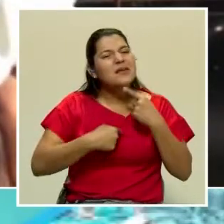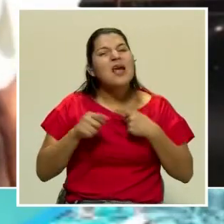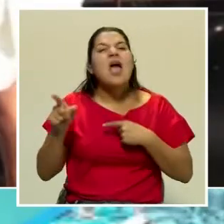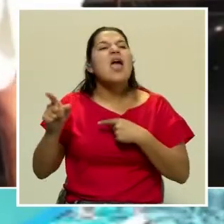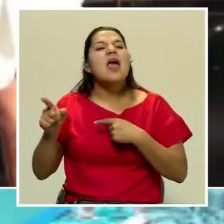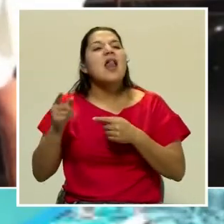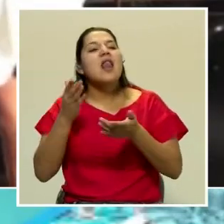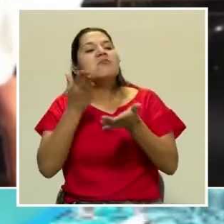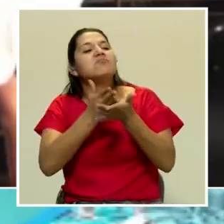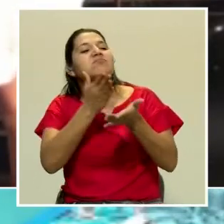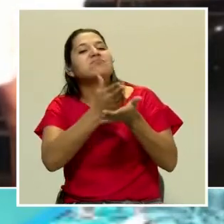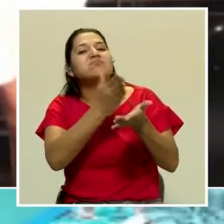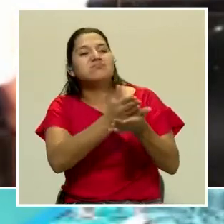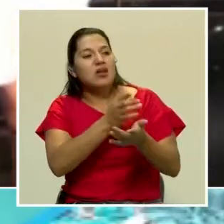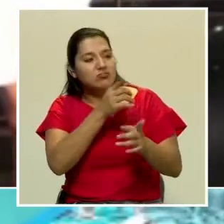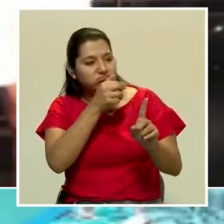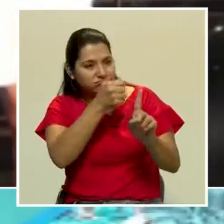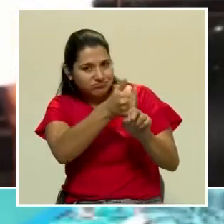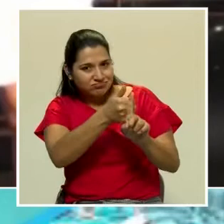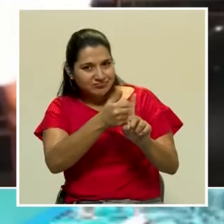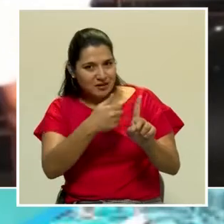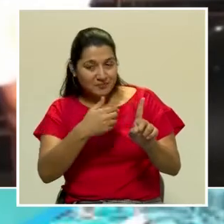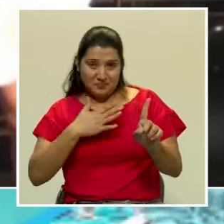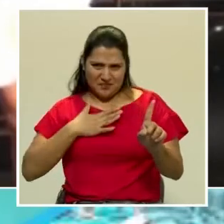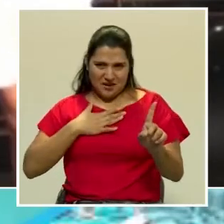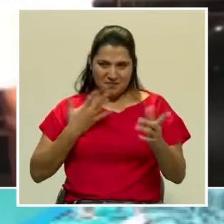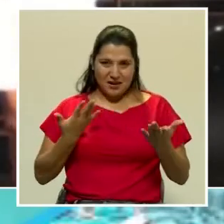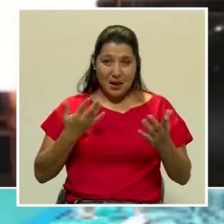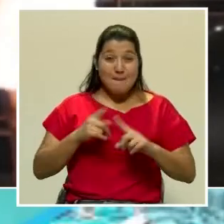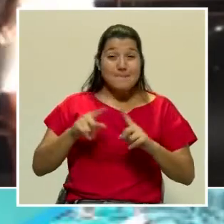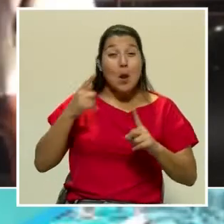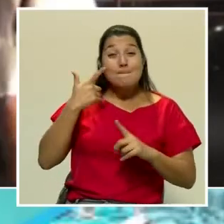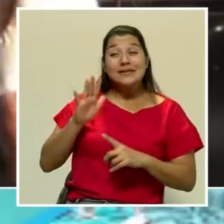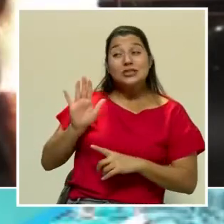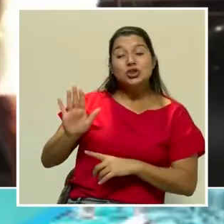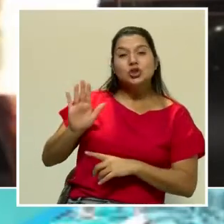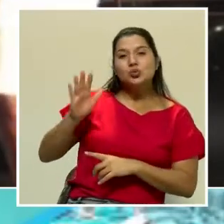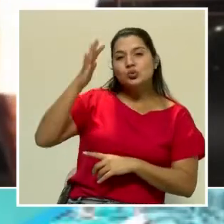sino que sus creencias religiosas, ¿verdad?